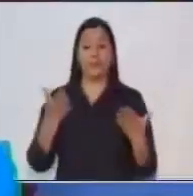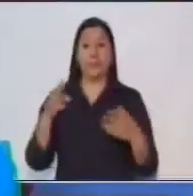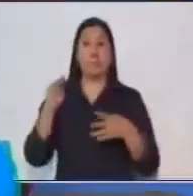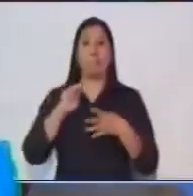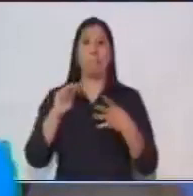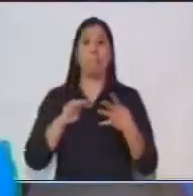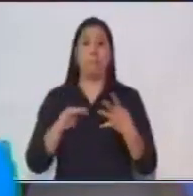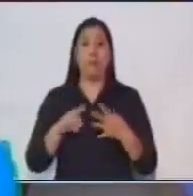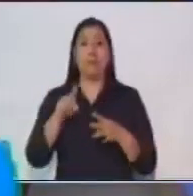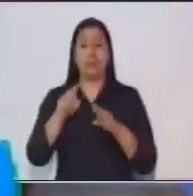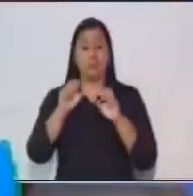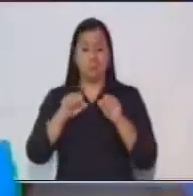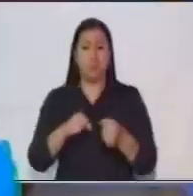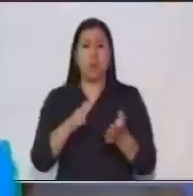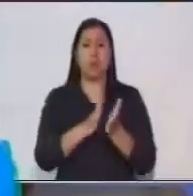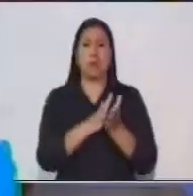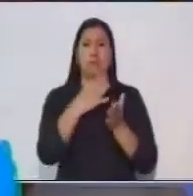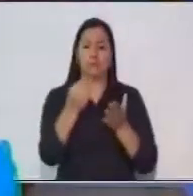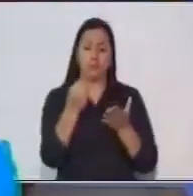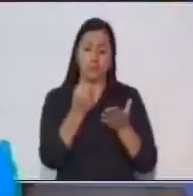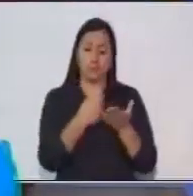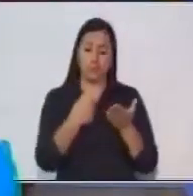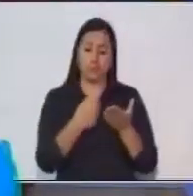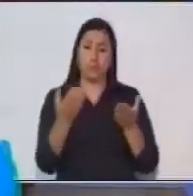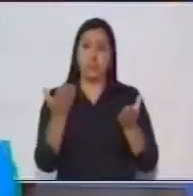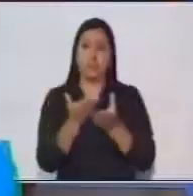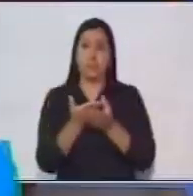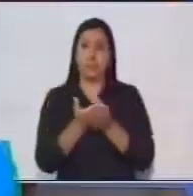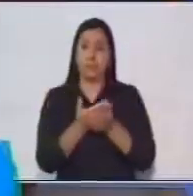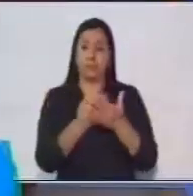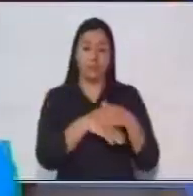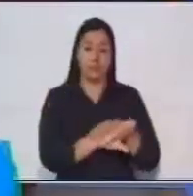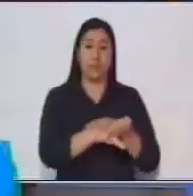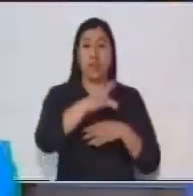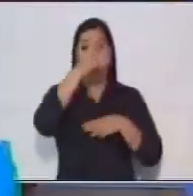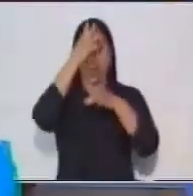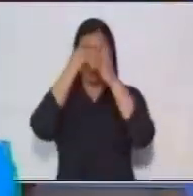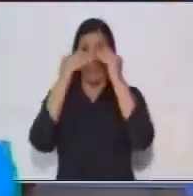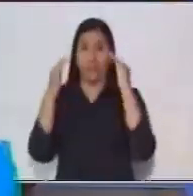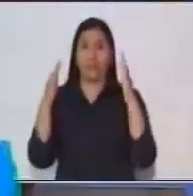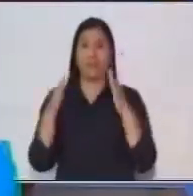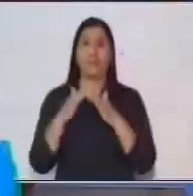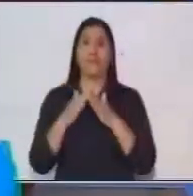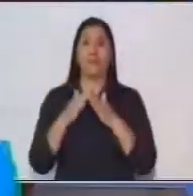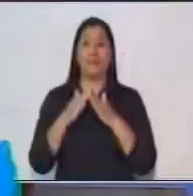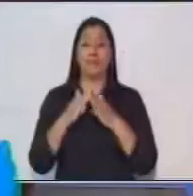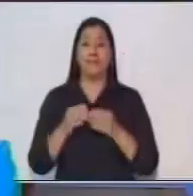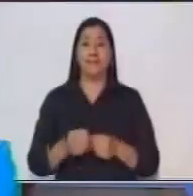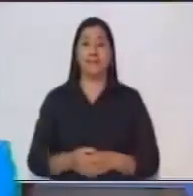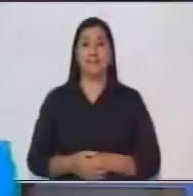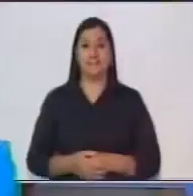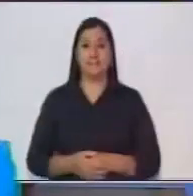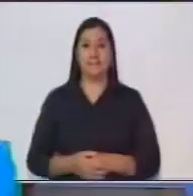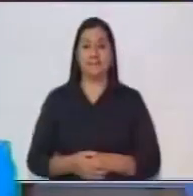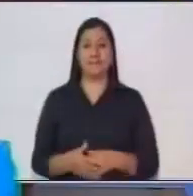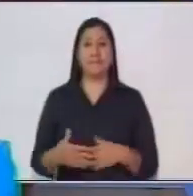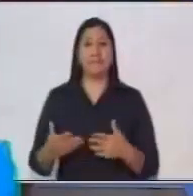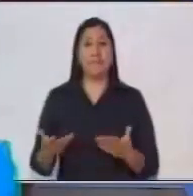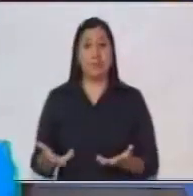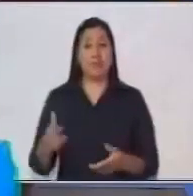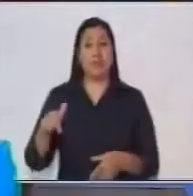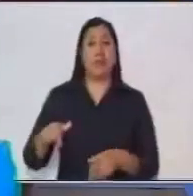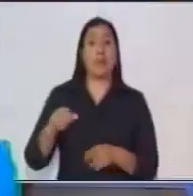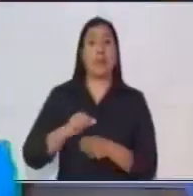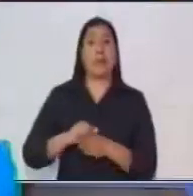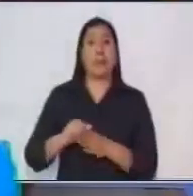didáctico para tomar nota y adjuntarlo a su portafolio del programa Aprendo en Casa. Y bien, vamos a